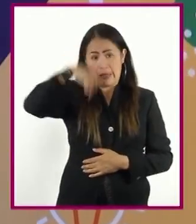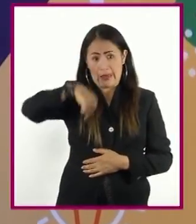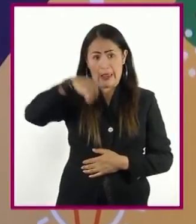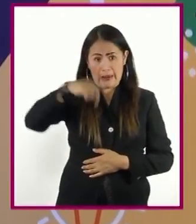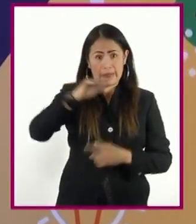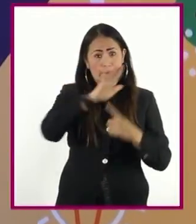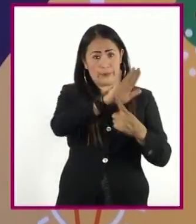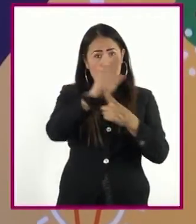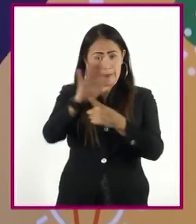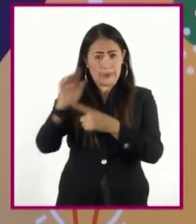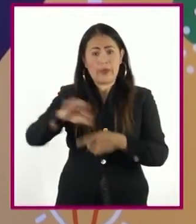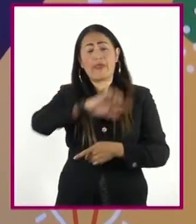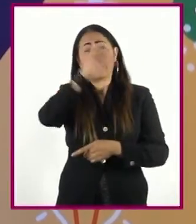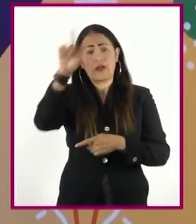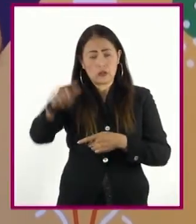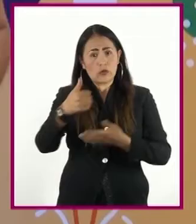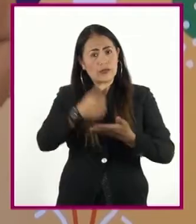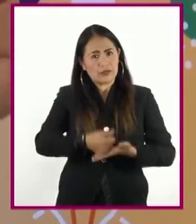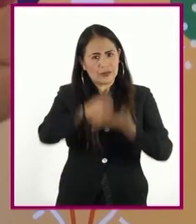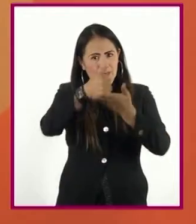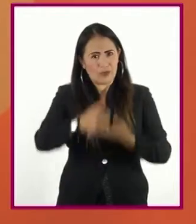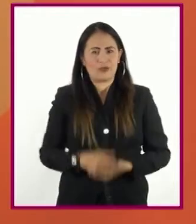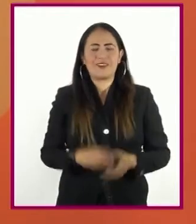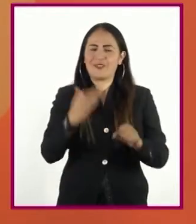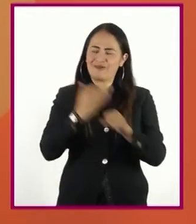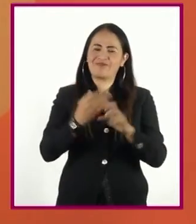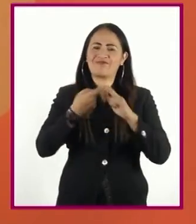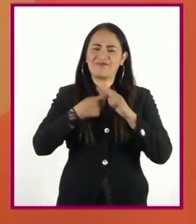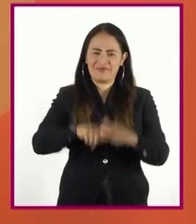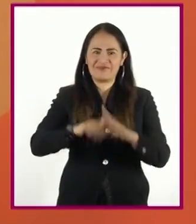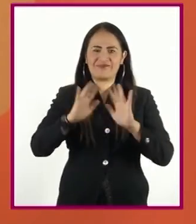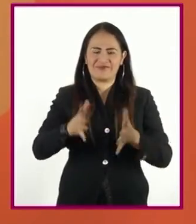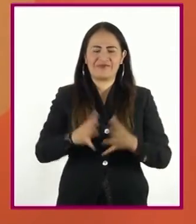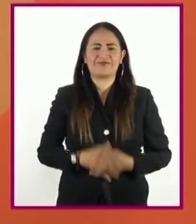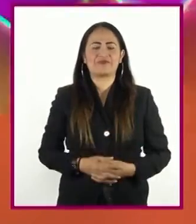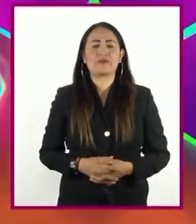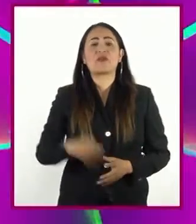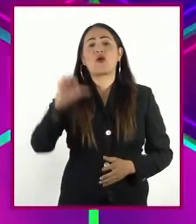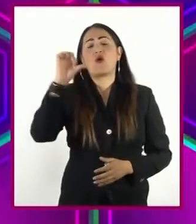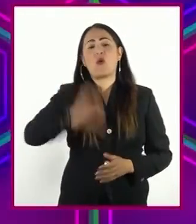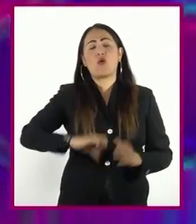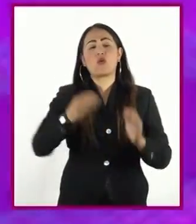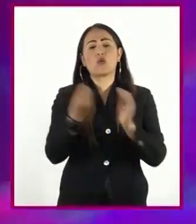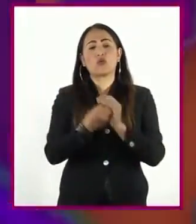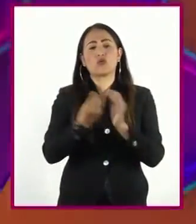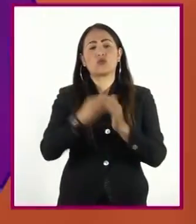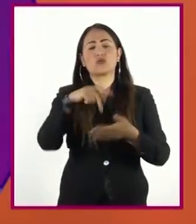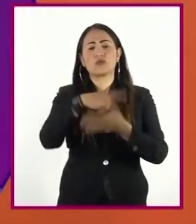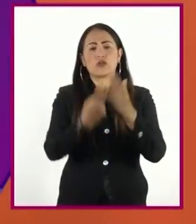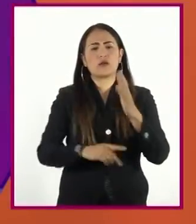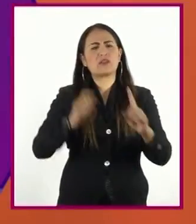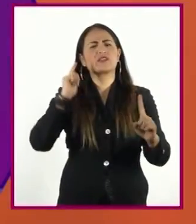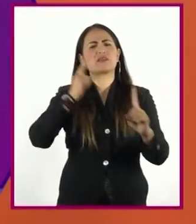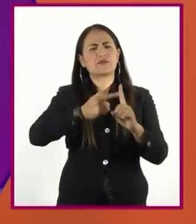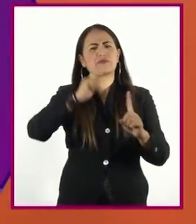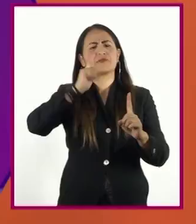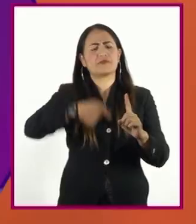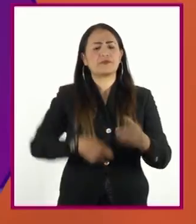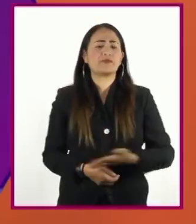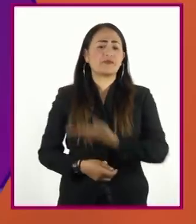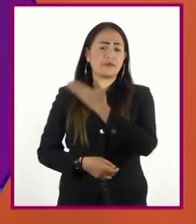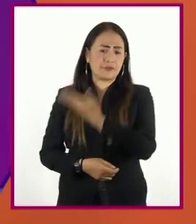de utilidad. Ahora sí, comenzamos. En esta sesión estudiaremos el aprendizaje esperado,